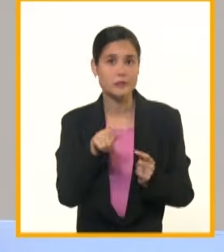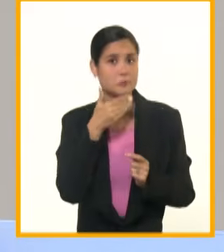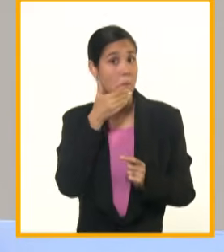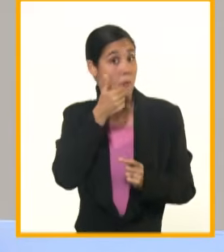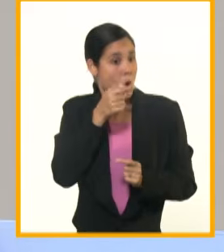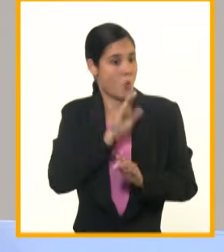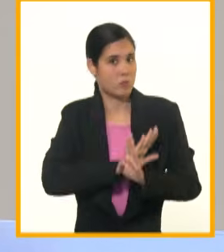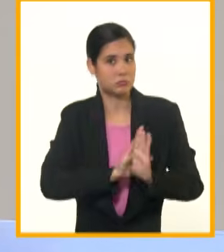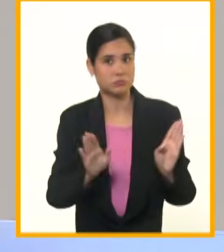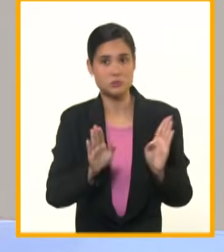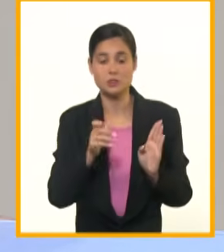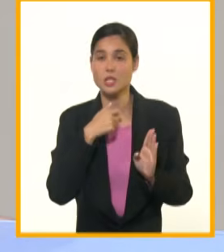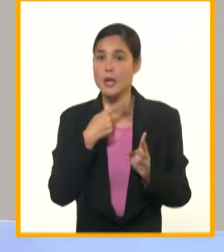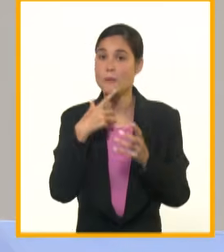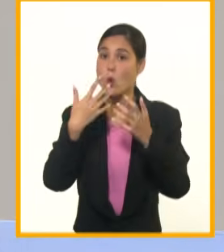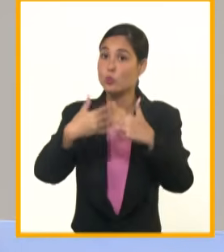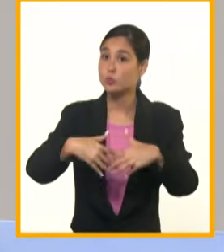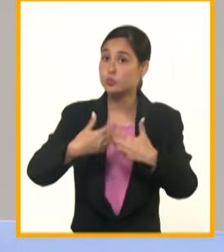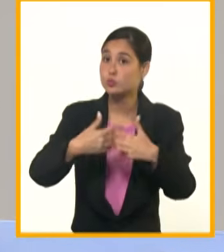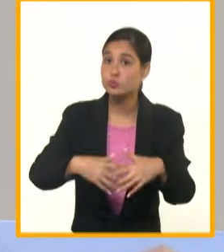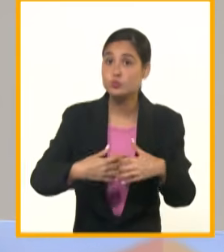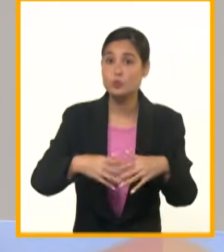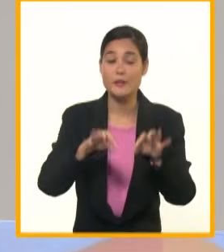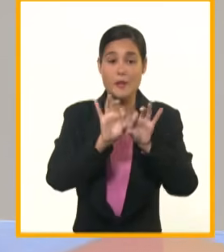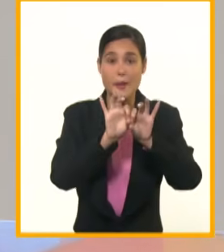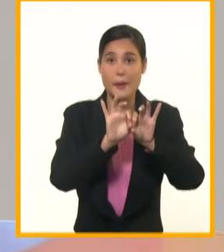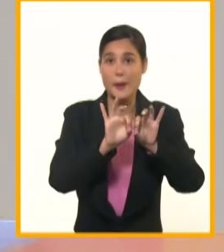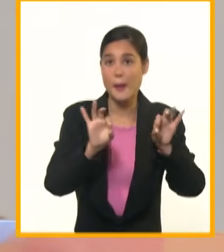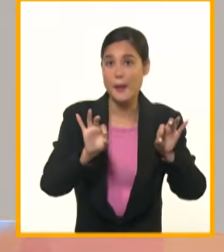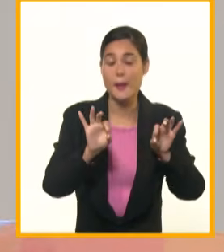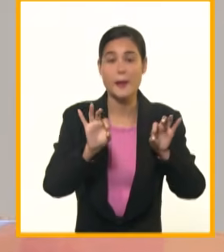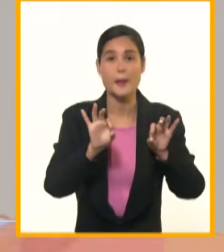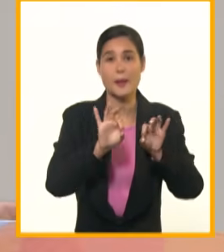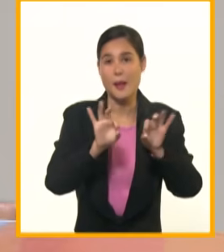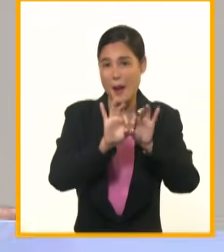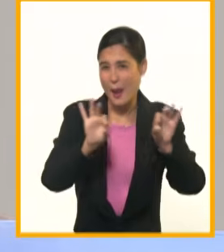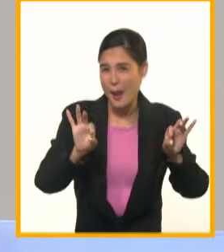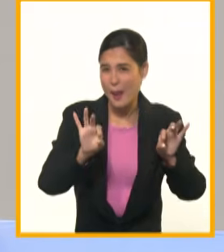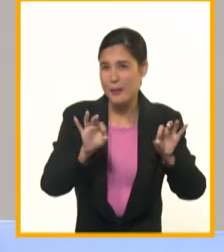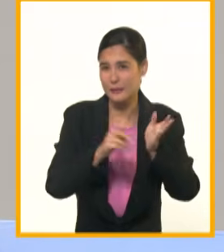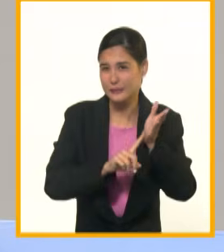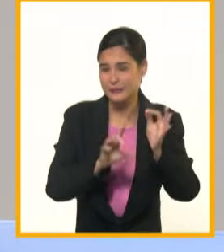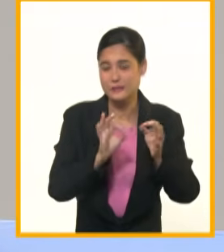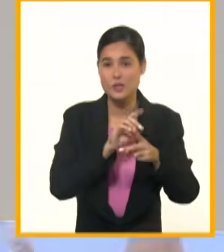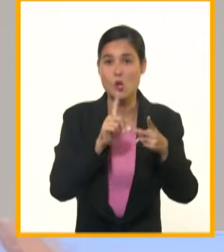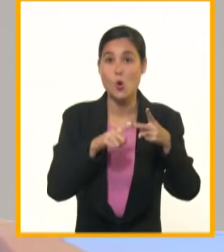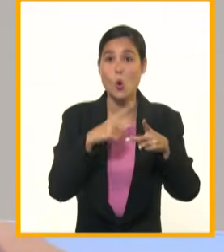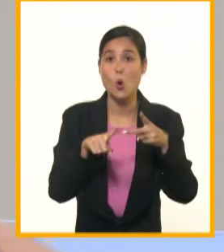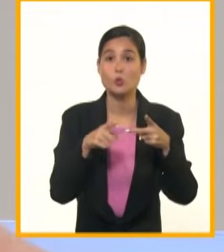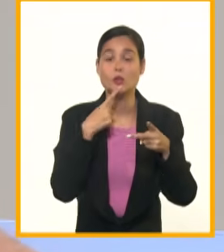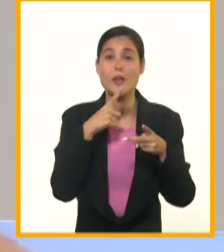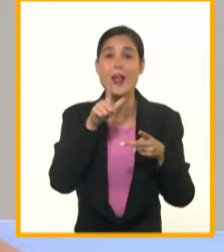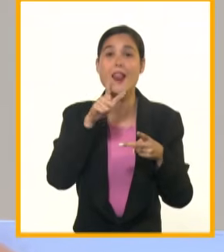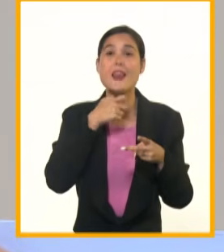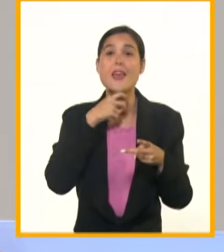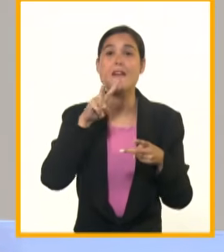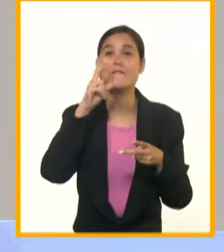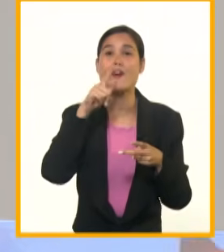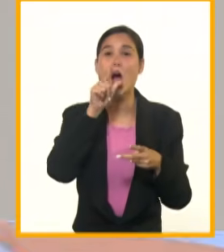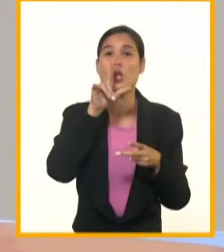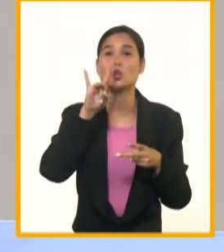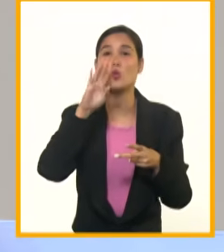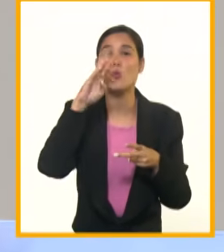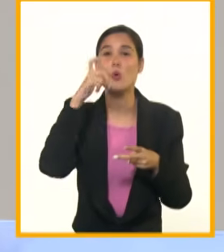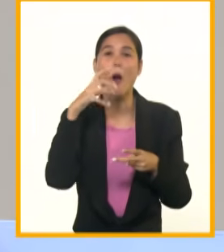producción de cable, la Lefersa, la producción de levadura. Un gran desarrollo, el desarrollo importante que tiene el país en